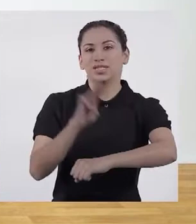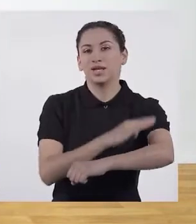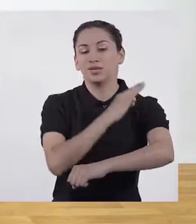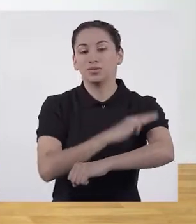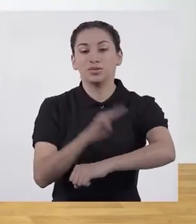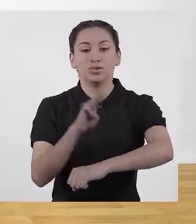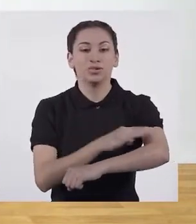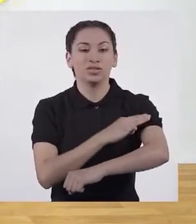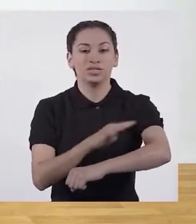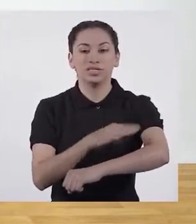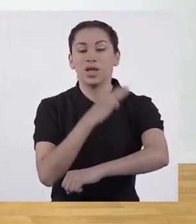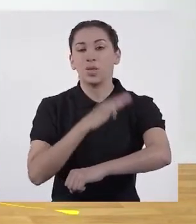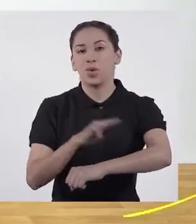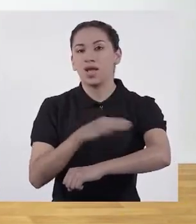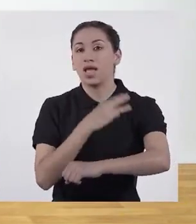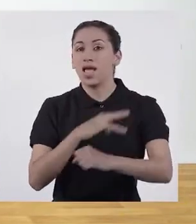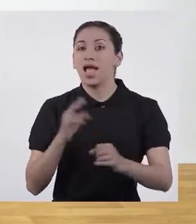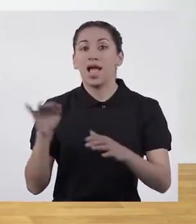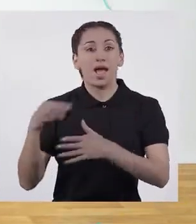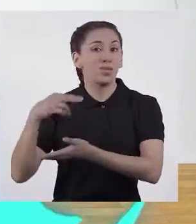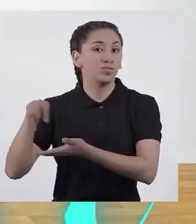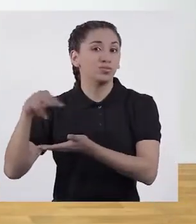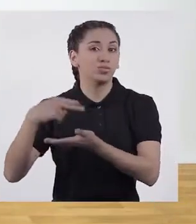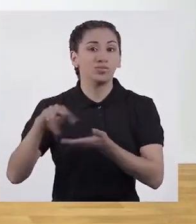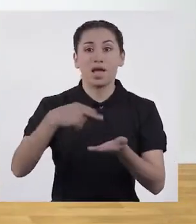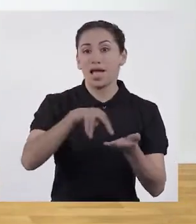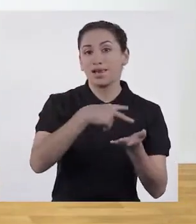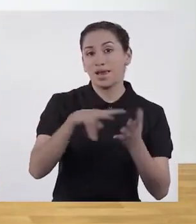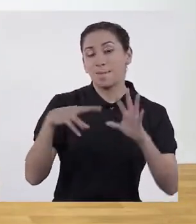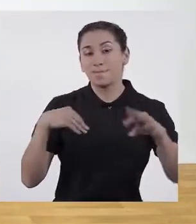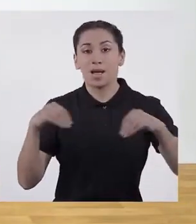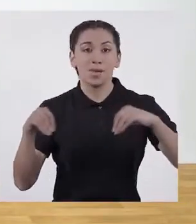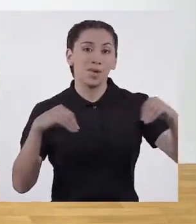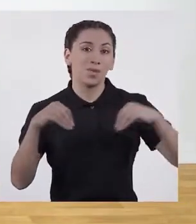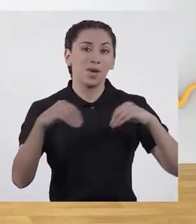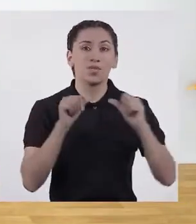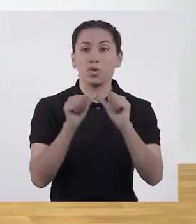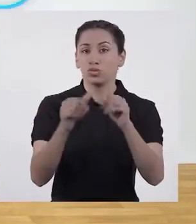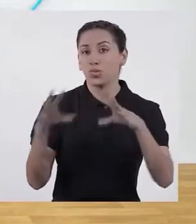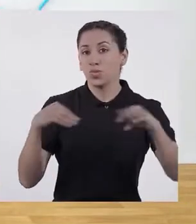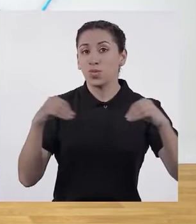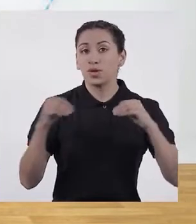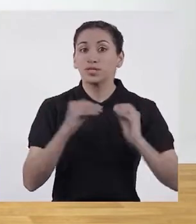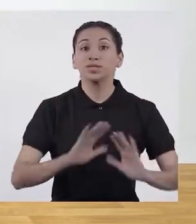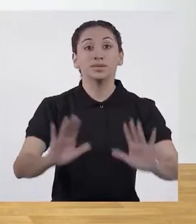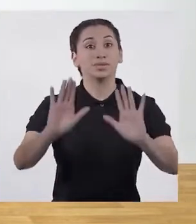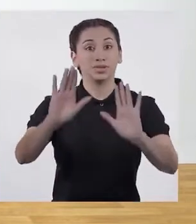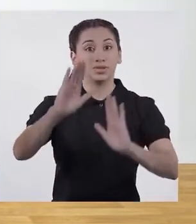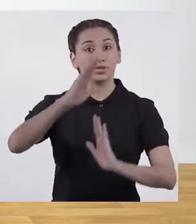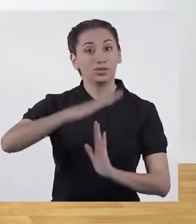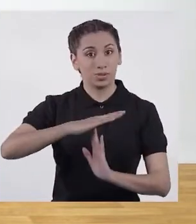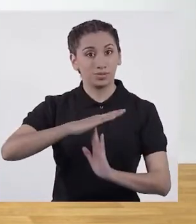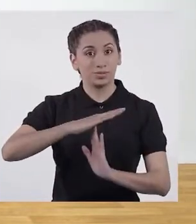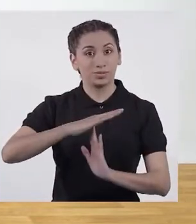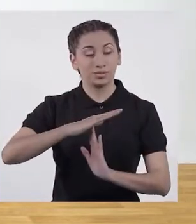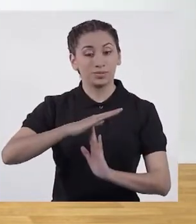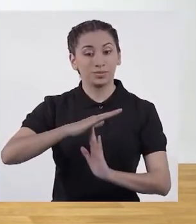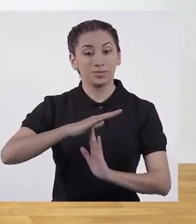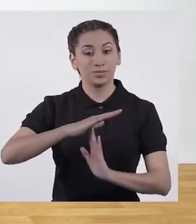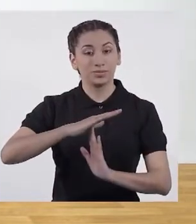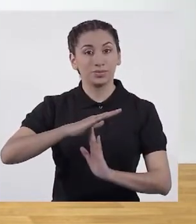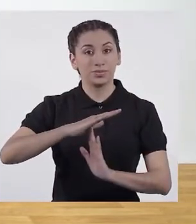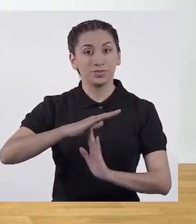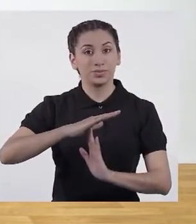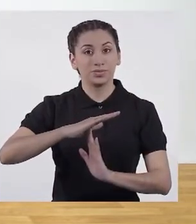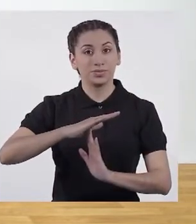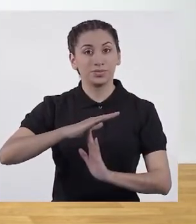Musiquita. Eso es. Musiquita por aquí. Eso es. Seguimos moviéndonos y imagen. Vamos a imitar